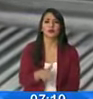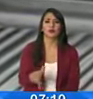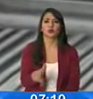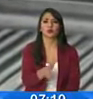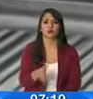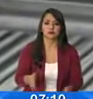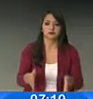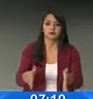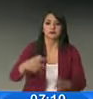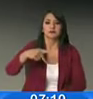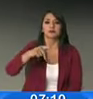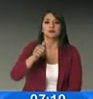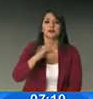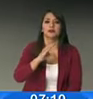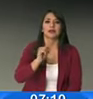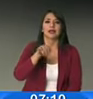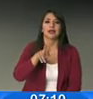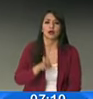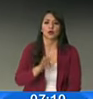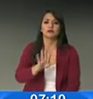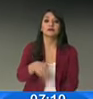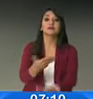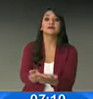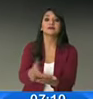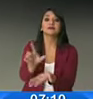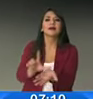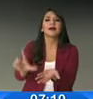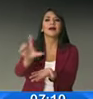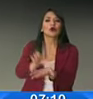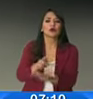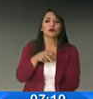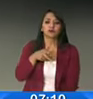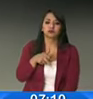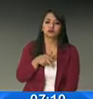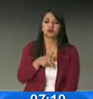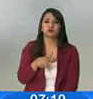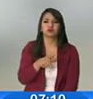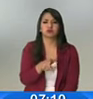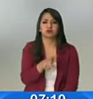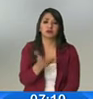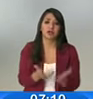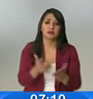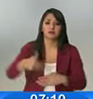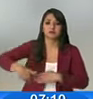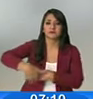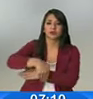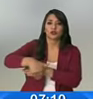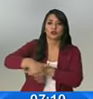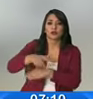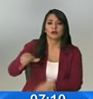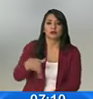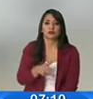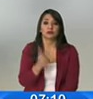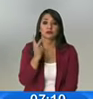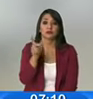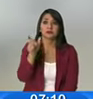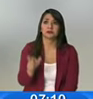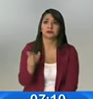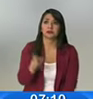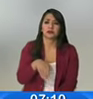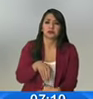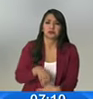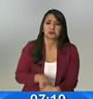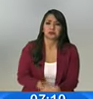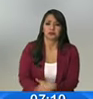vía Pacayacu con destino al lago Agrio, como que bajaba desde la zona de frontera. Los dos ocupantes aparentemente ocultaron la droga